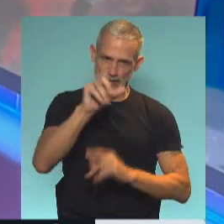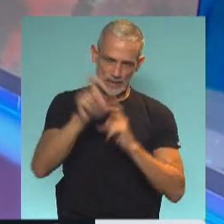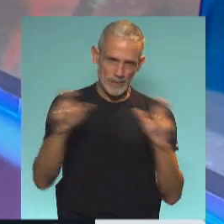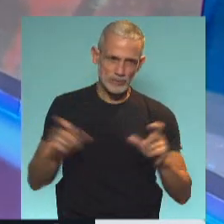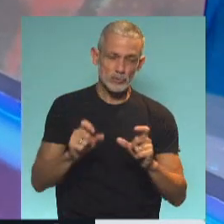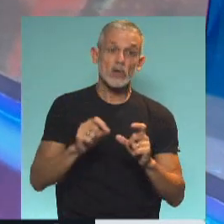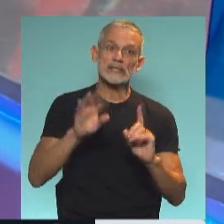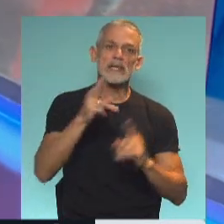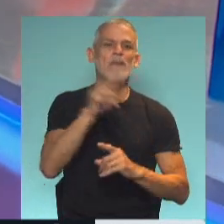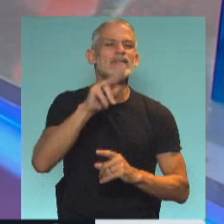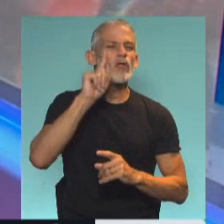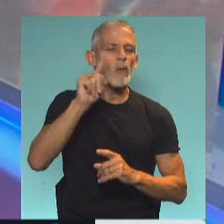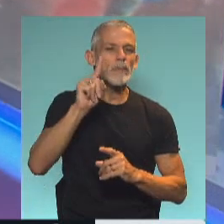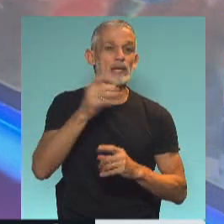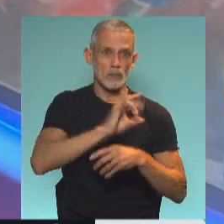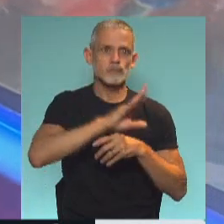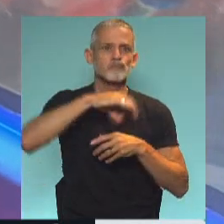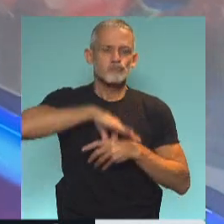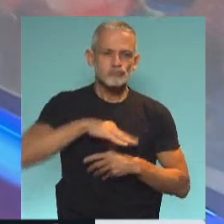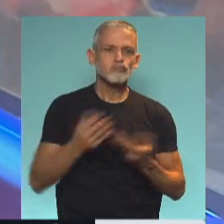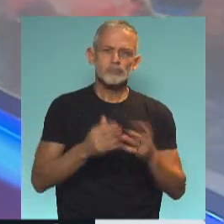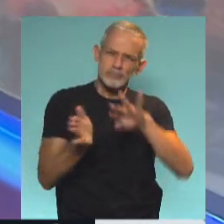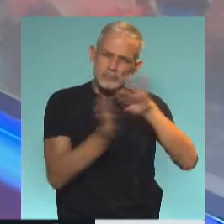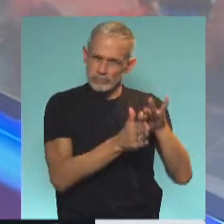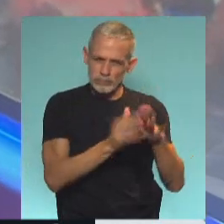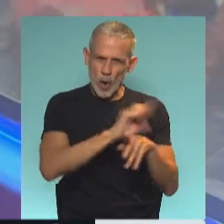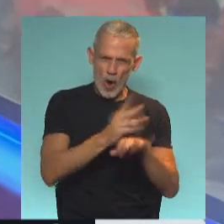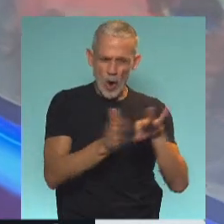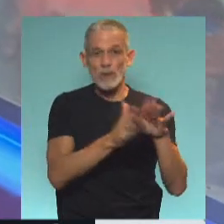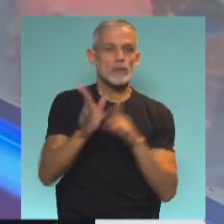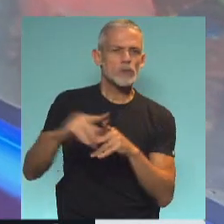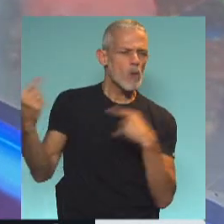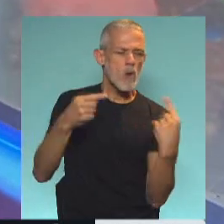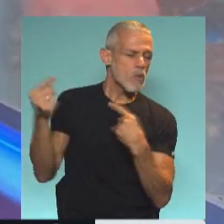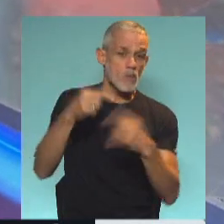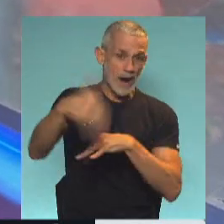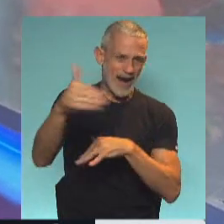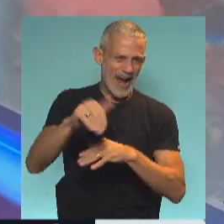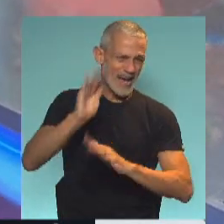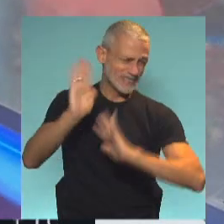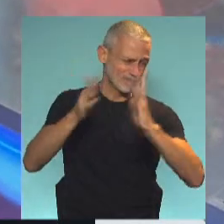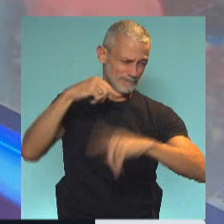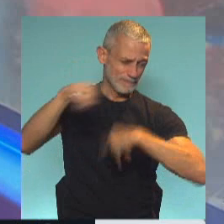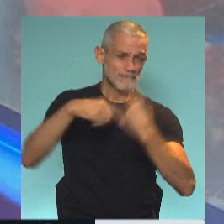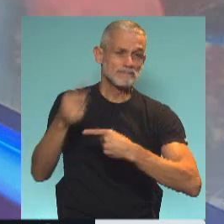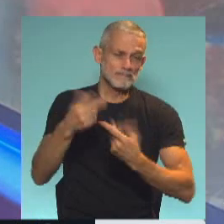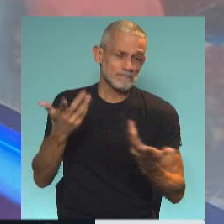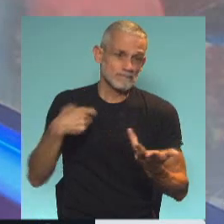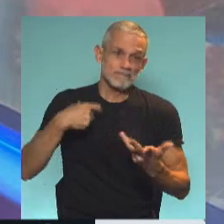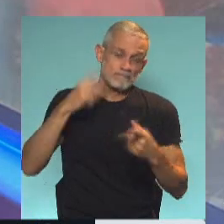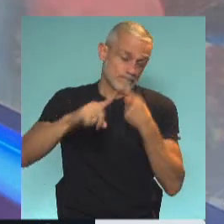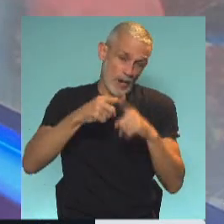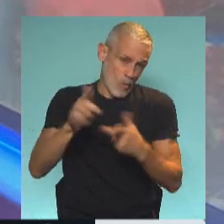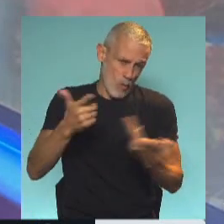más de 22.000 resultaron contagiadas de coronavirus. Por el otro lado, el enfrentamiento en las calles, el enfrentamiento social. No hay